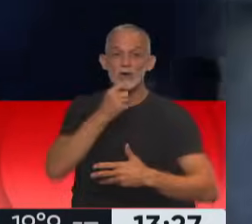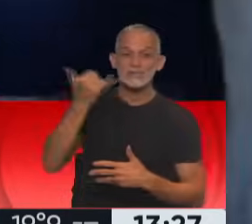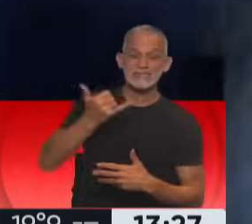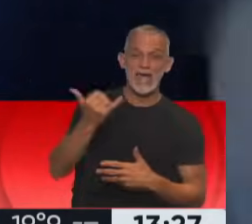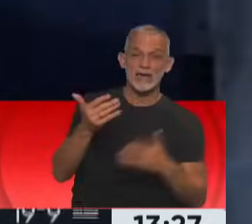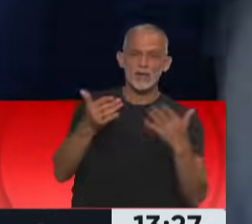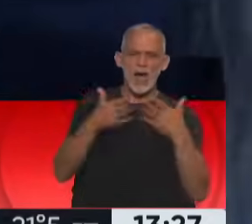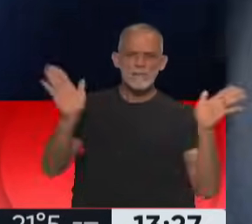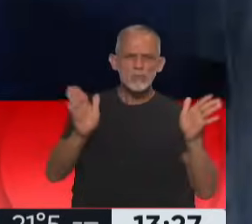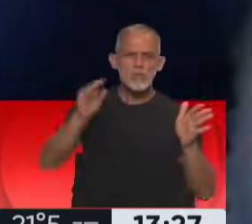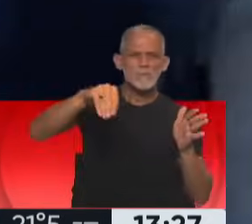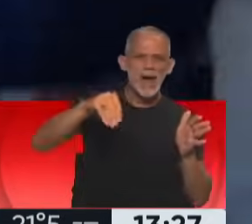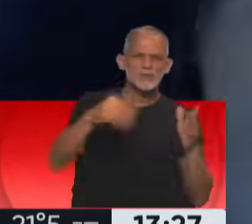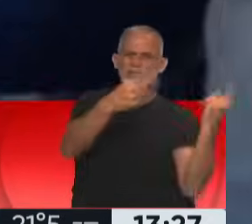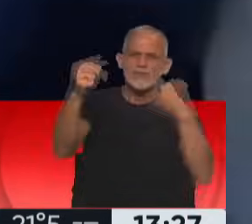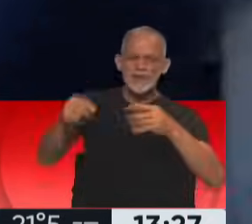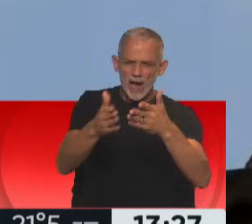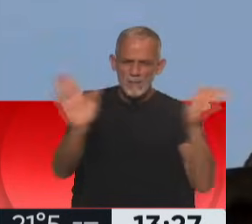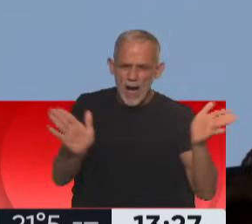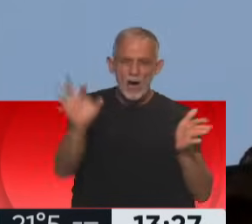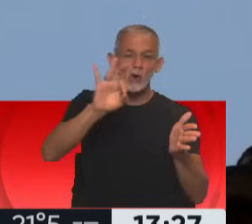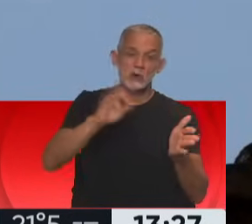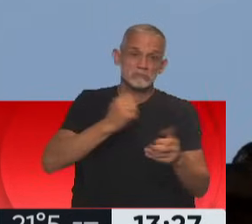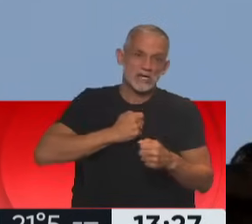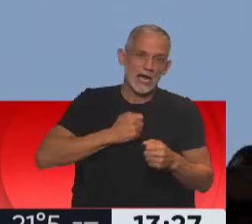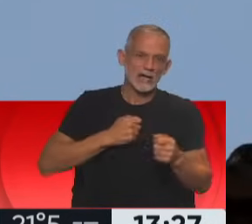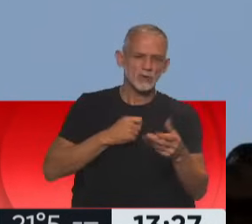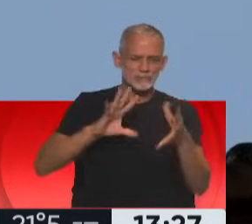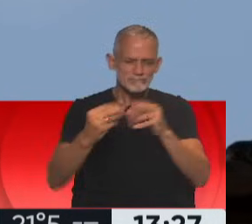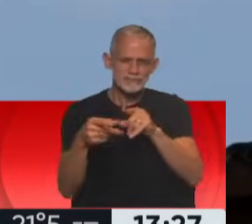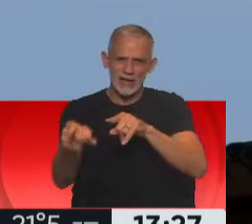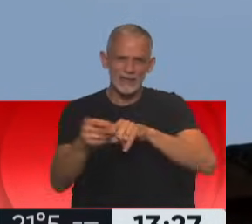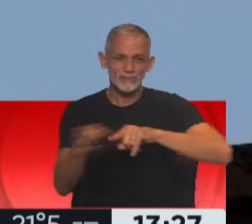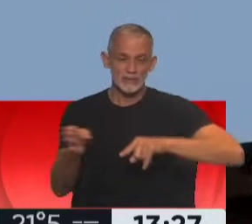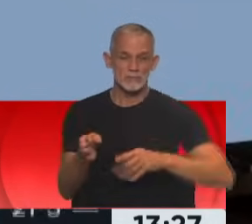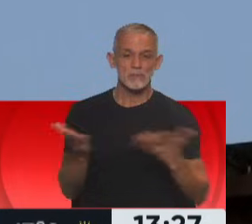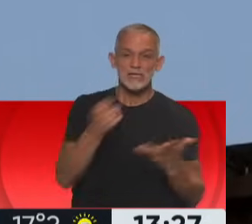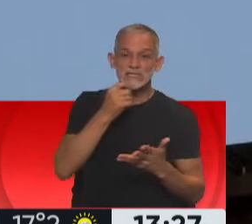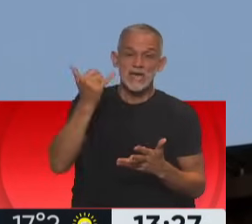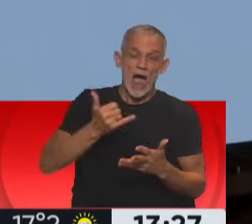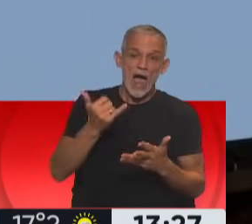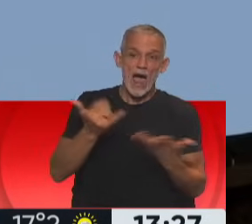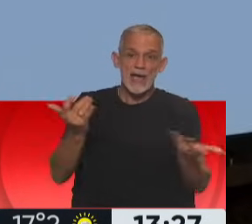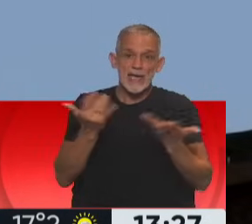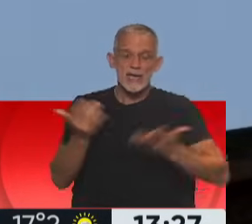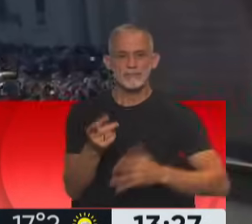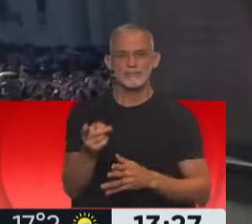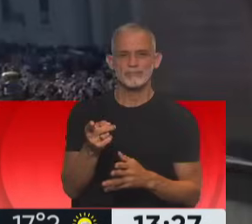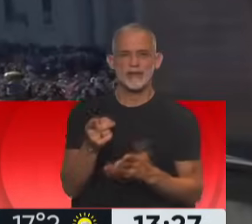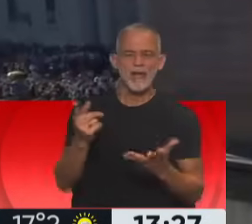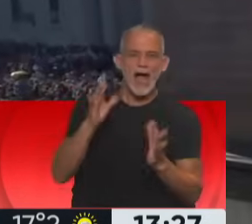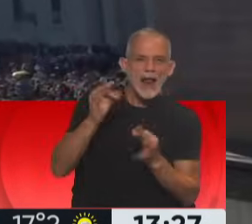mayor apertura ante las diferencias, si la Iglesia Católica se adapta a los tiempos, si logra poder otra